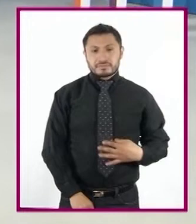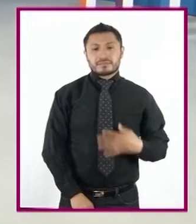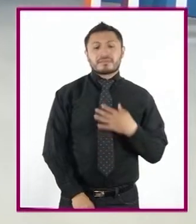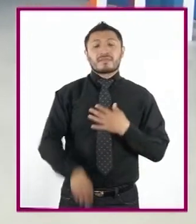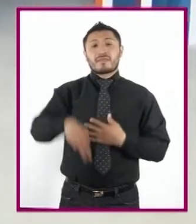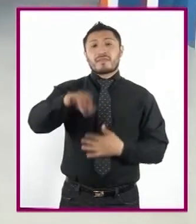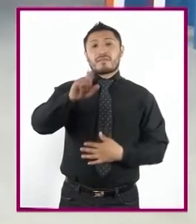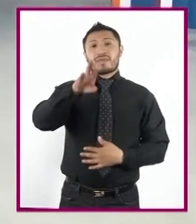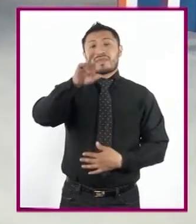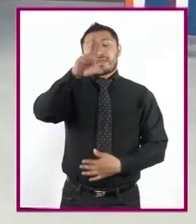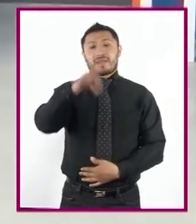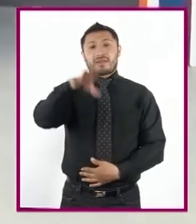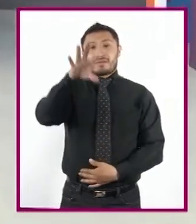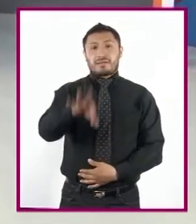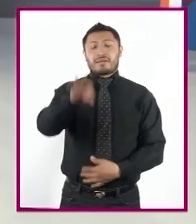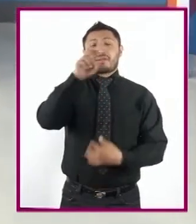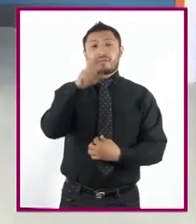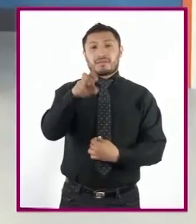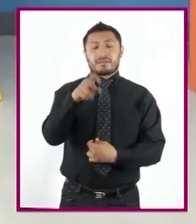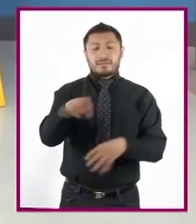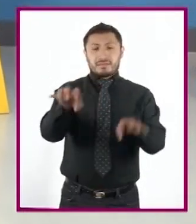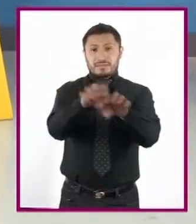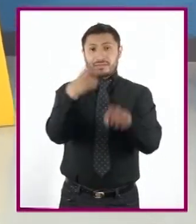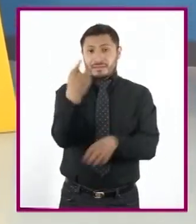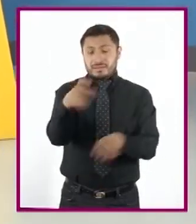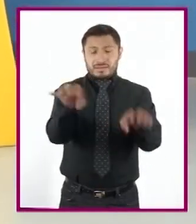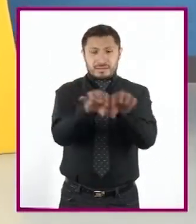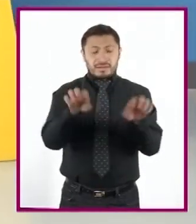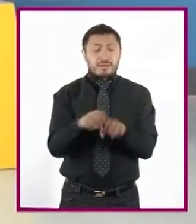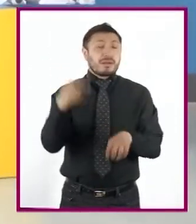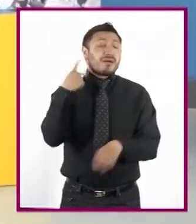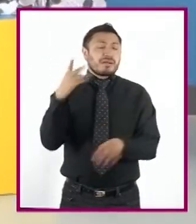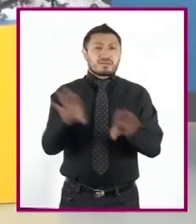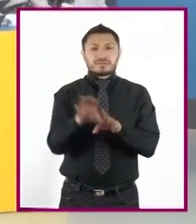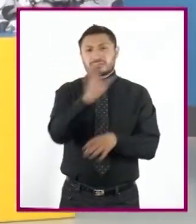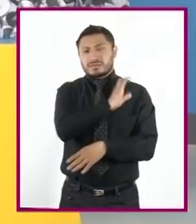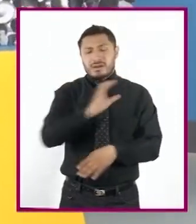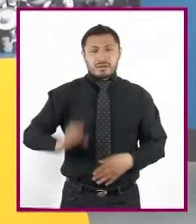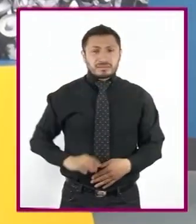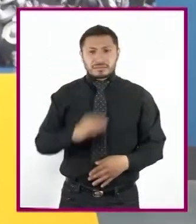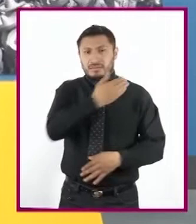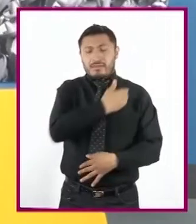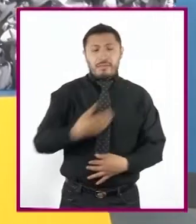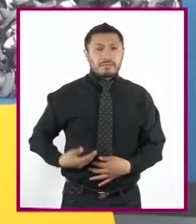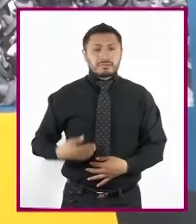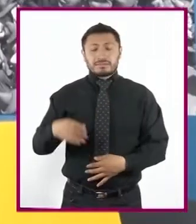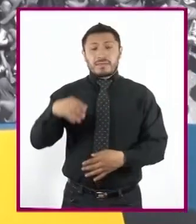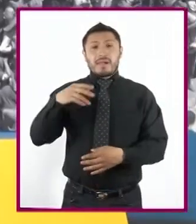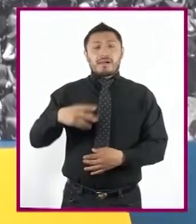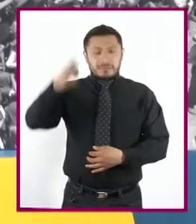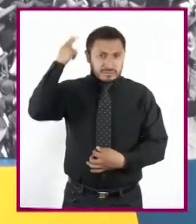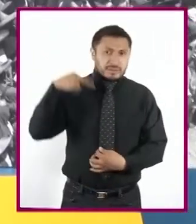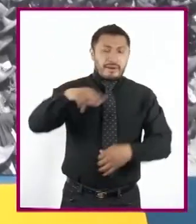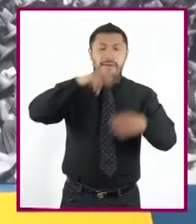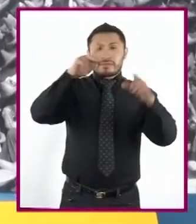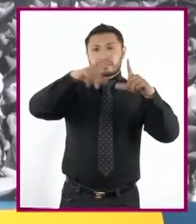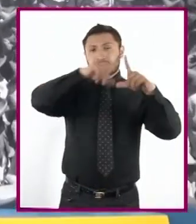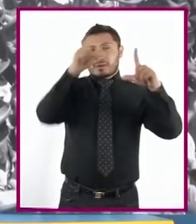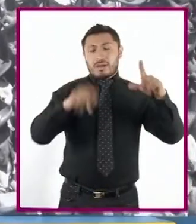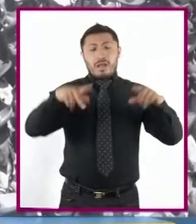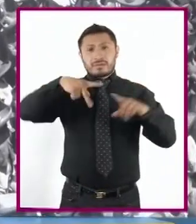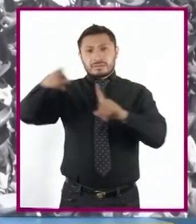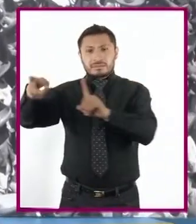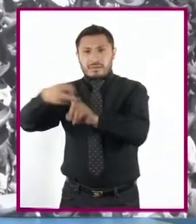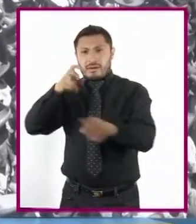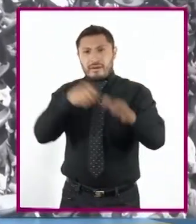Madero fue elegido por ese partido como candidato presidencial y emprendió una gira por todo el país. Sin embargo, fue encarcelado